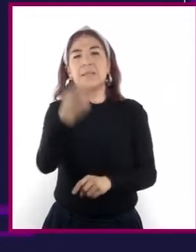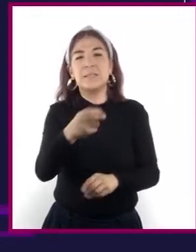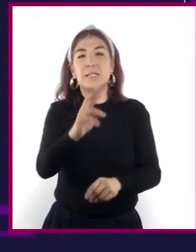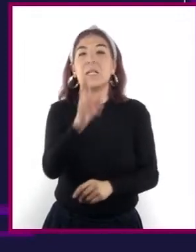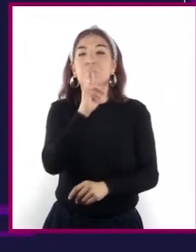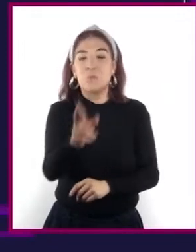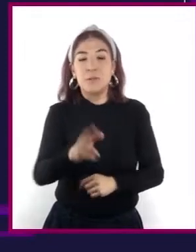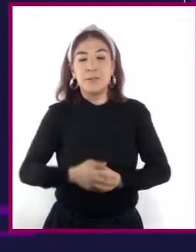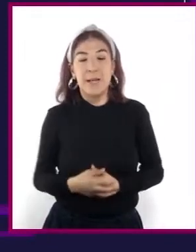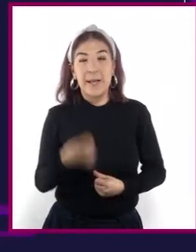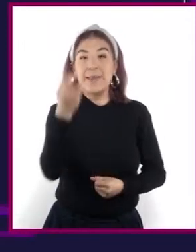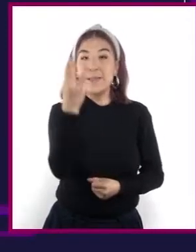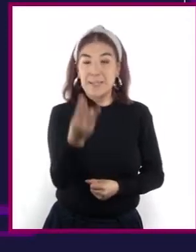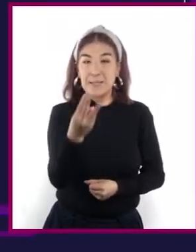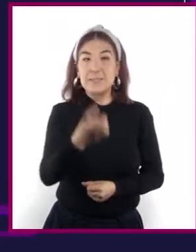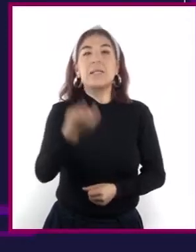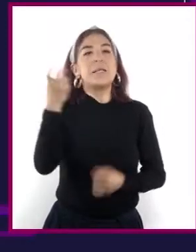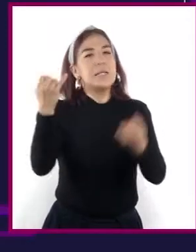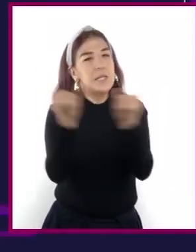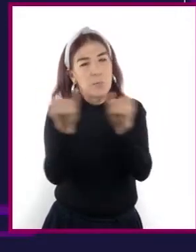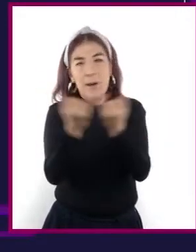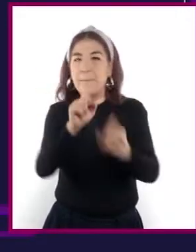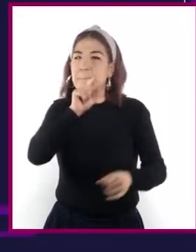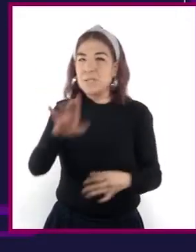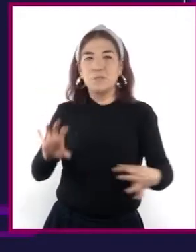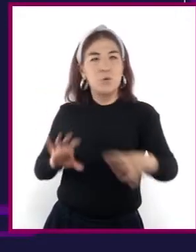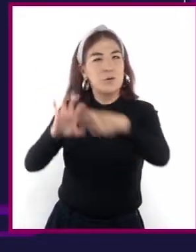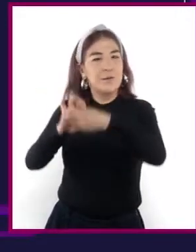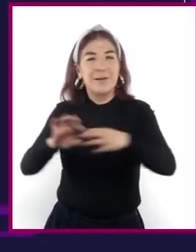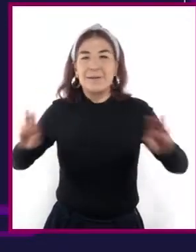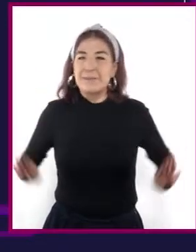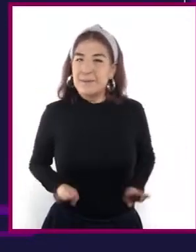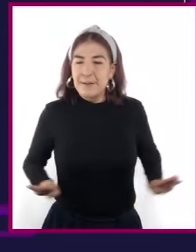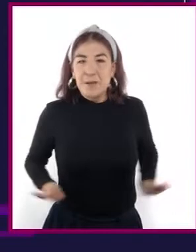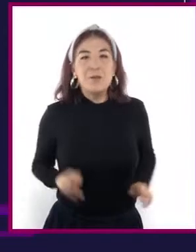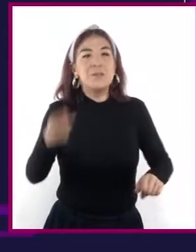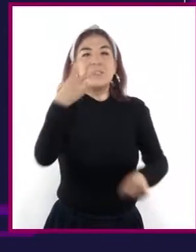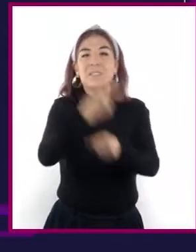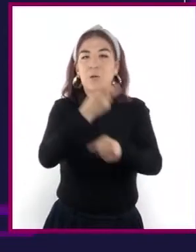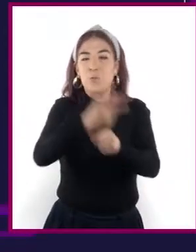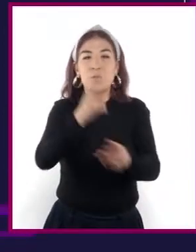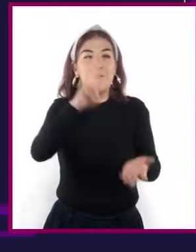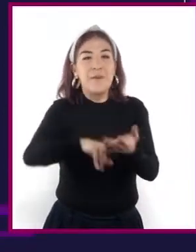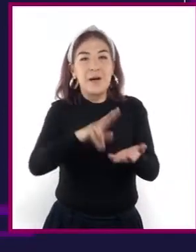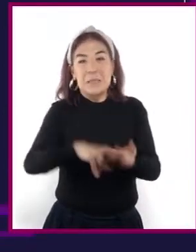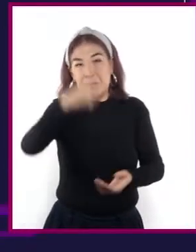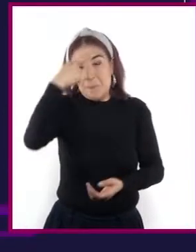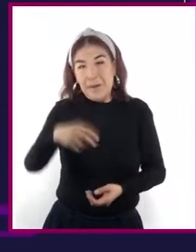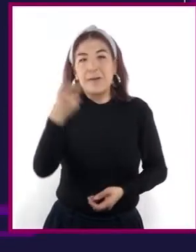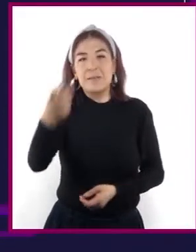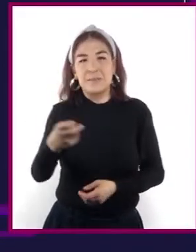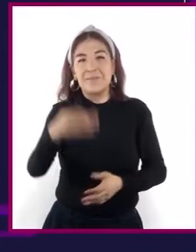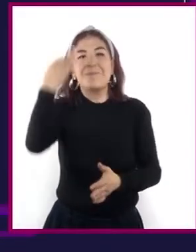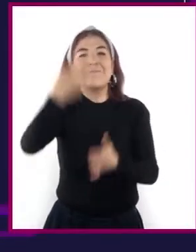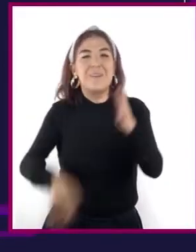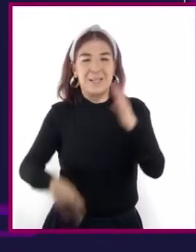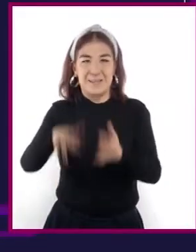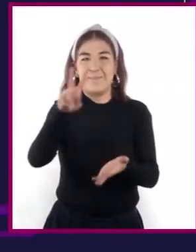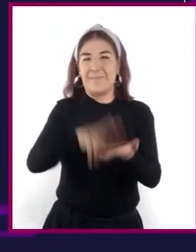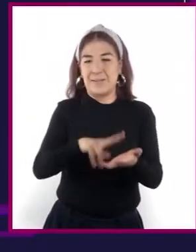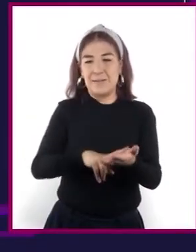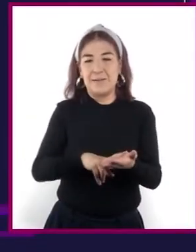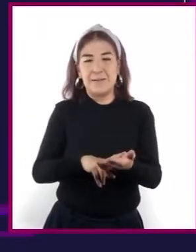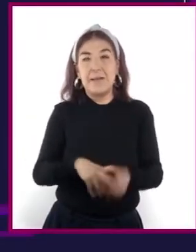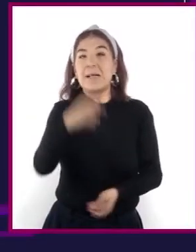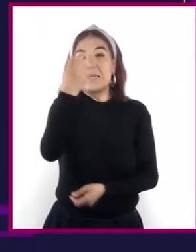3 y hacemos la misma combinación con la segunda magnitud para calcular el valor faltante.